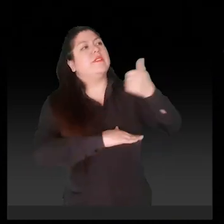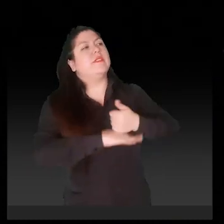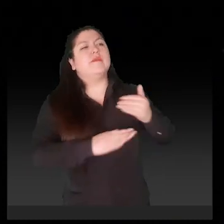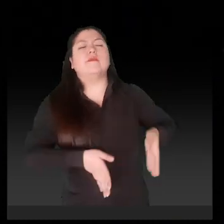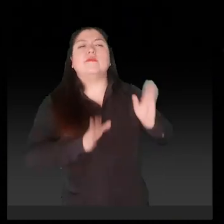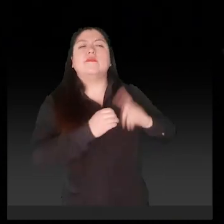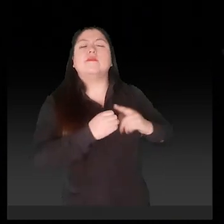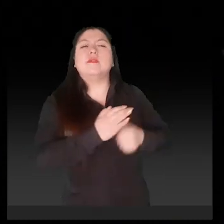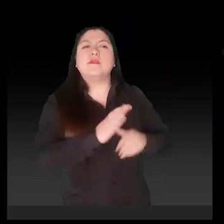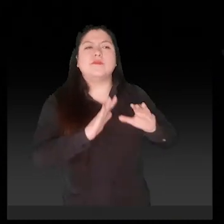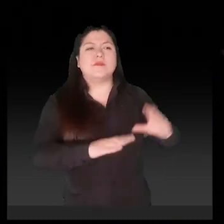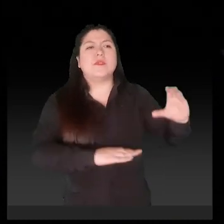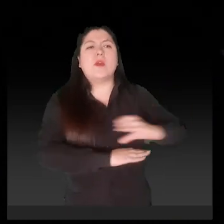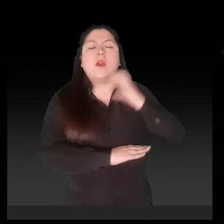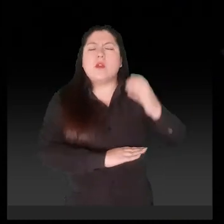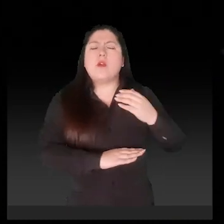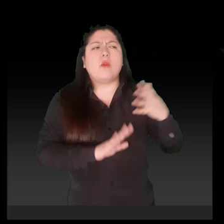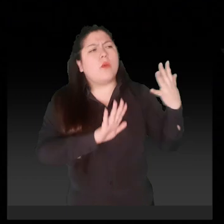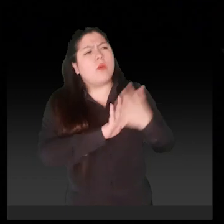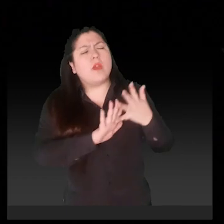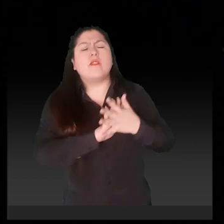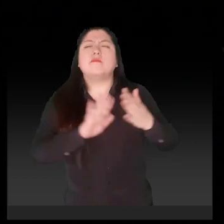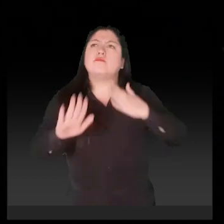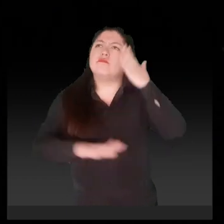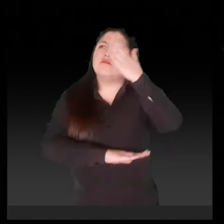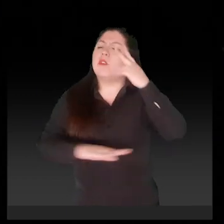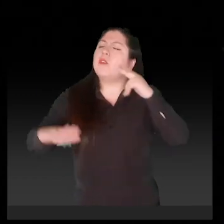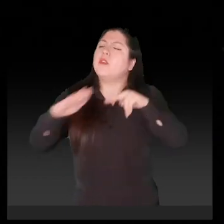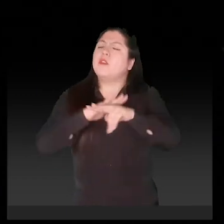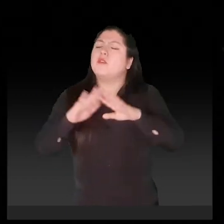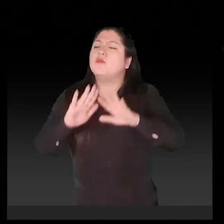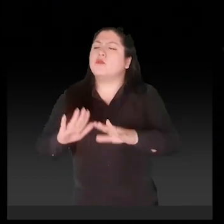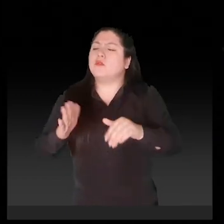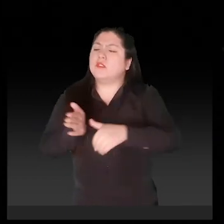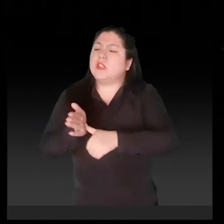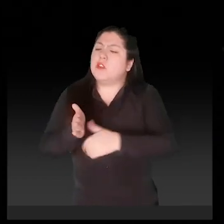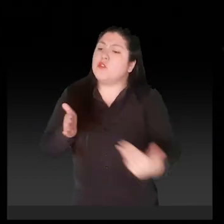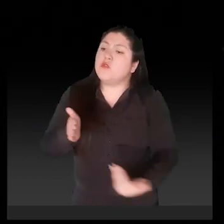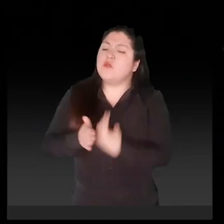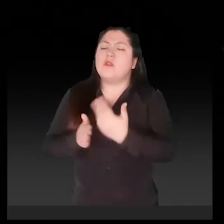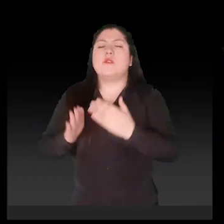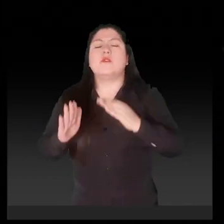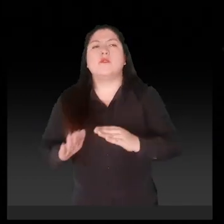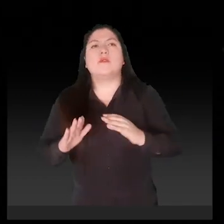cuente sobre la visión y proyección de la nueva cédula de los colombianos.